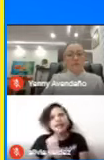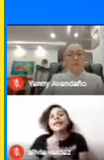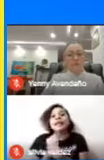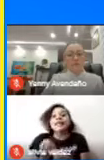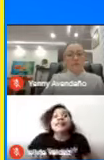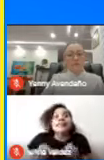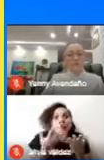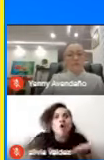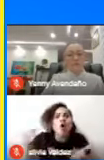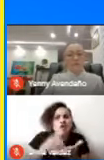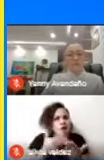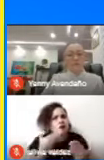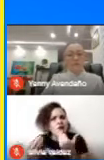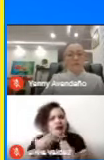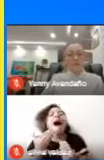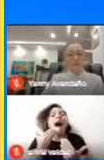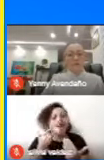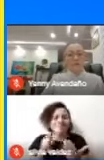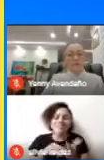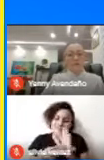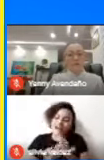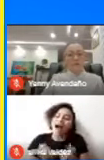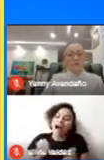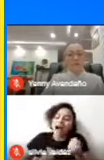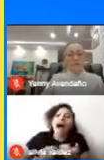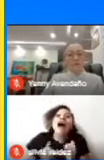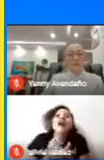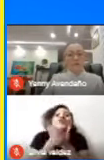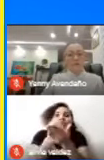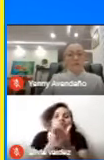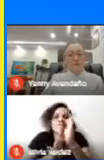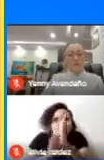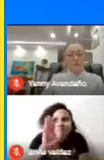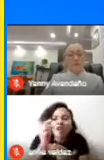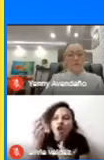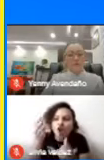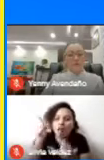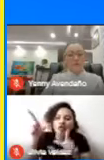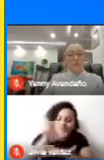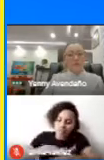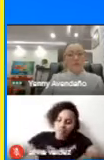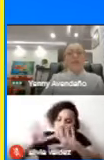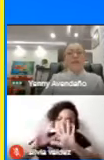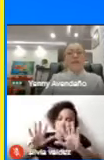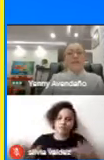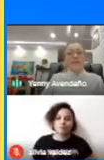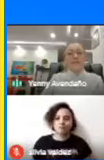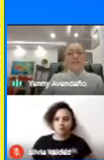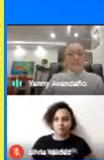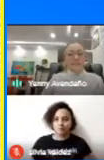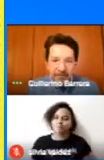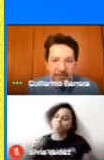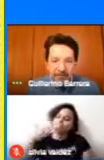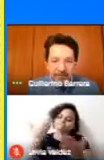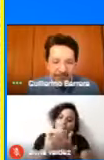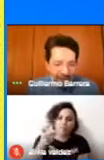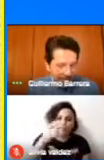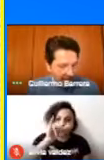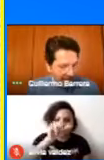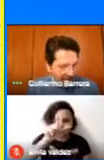generar de nuevo confianza va a contribuir a la activación económica y el desarrollo del territorio. Gracias,